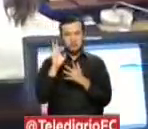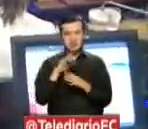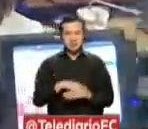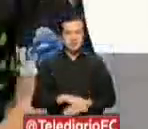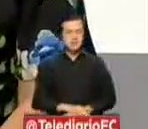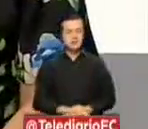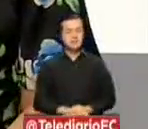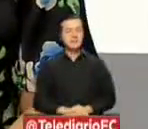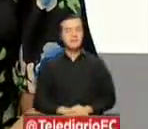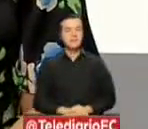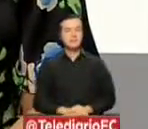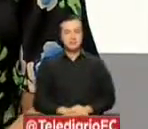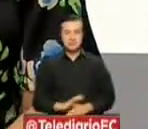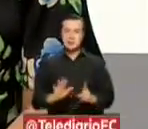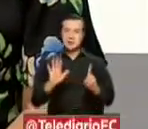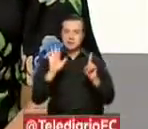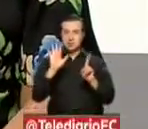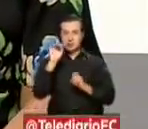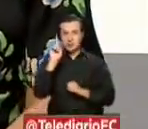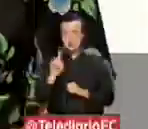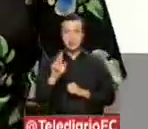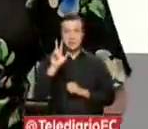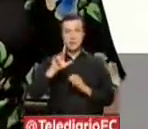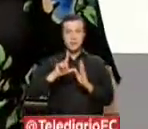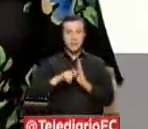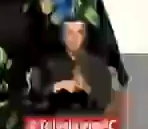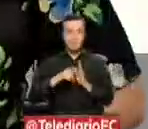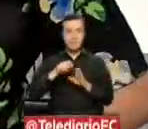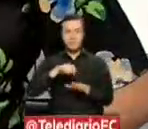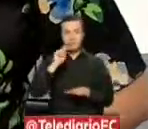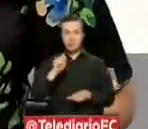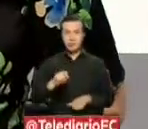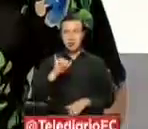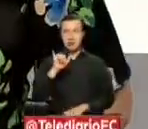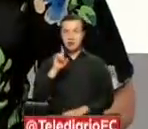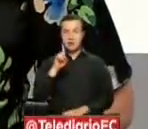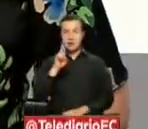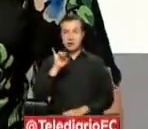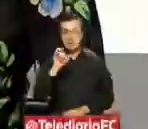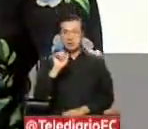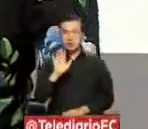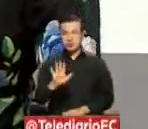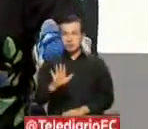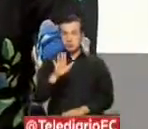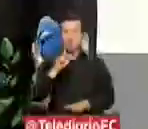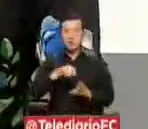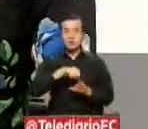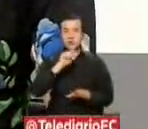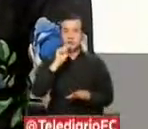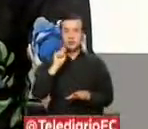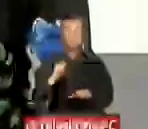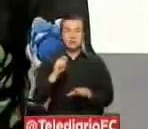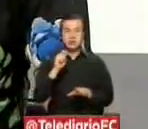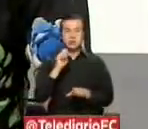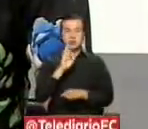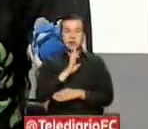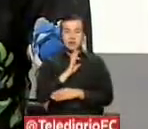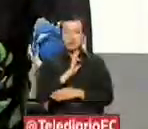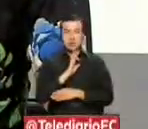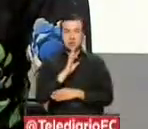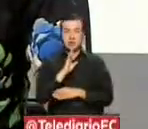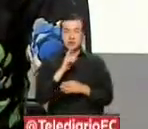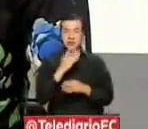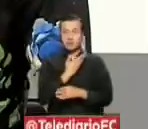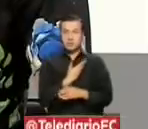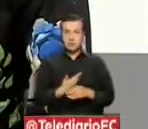Telediario. 6 de la mañana con 3 minutos, mientras la abogada Yadira Cadena, quien es parte de la defensa técnica del expresidente Rafael Correa en el